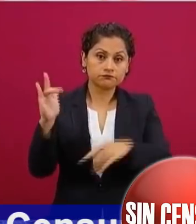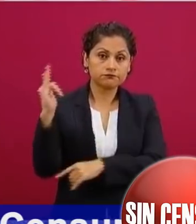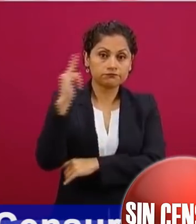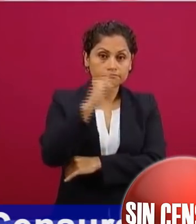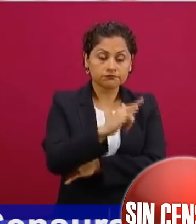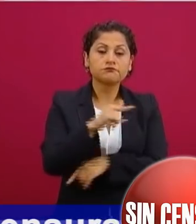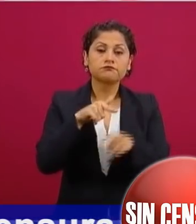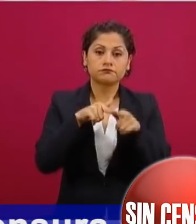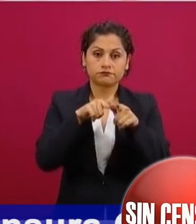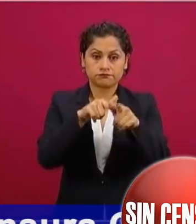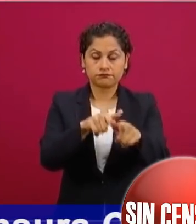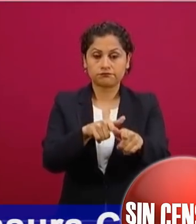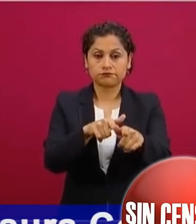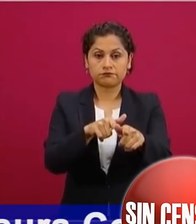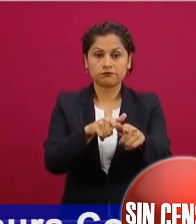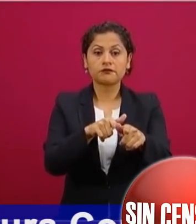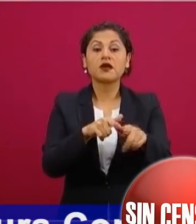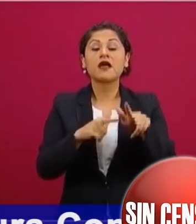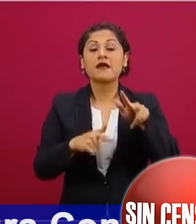18,